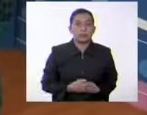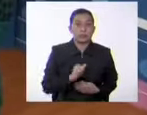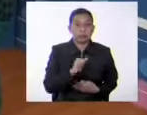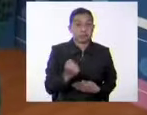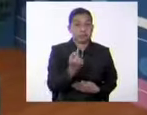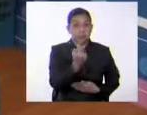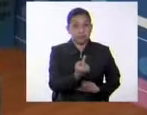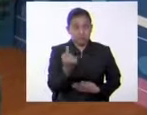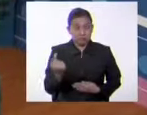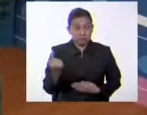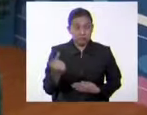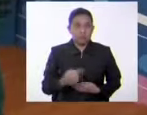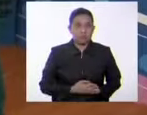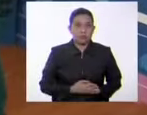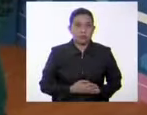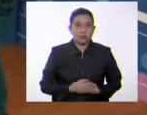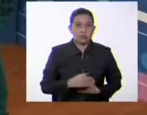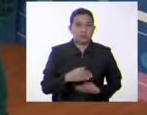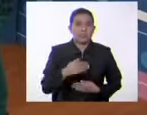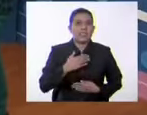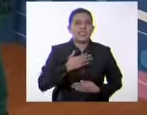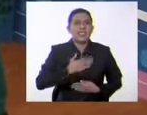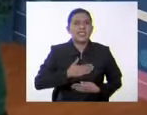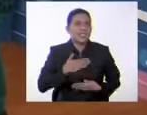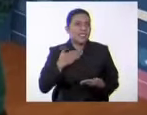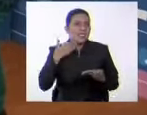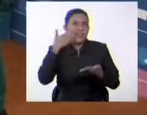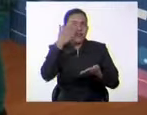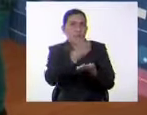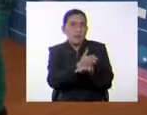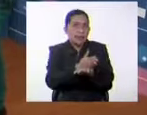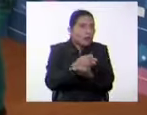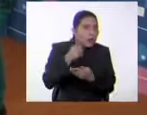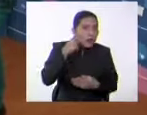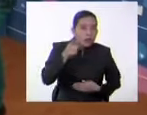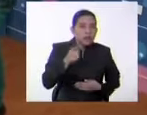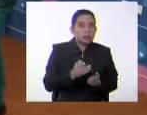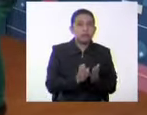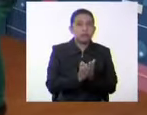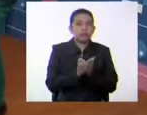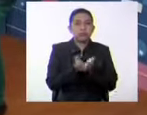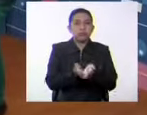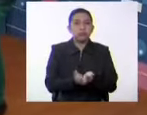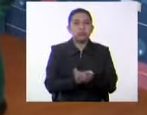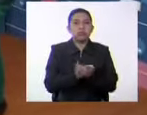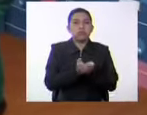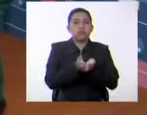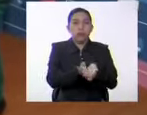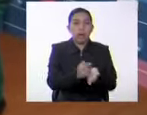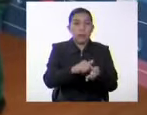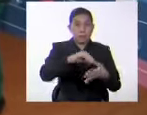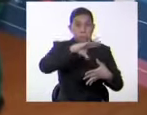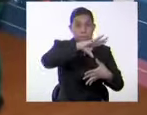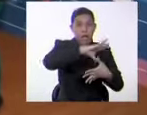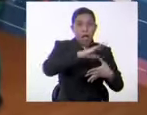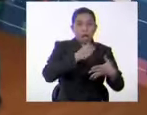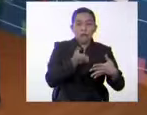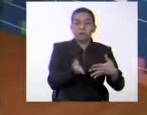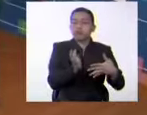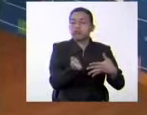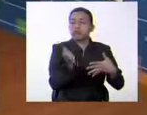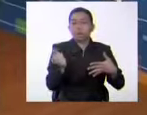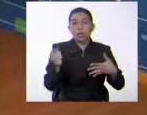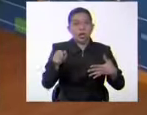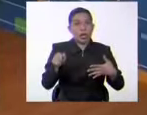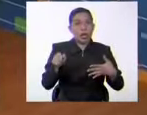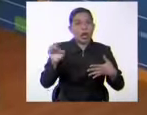¿verdad?, trataban de asaltar los galeones que se iban desde América con productos hacia Europa, entonces los asaltaban y ese